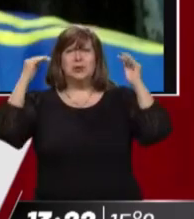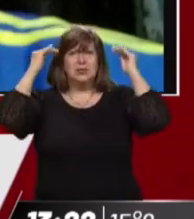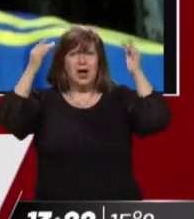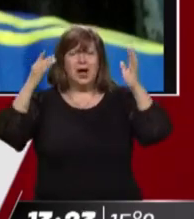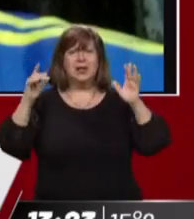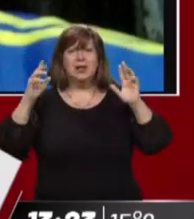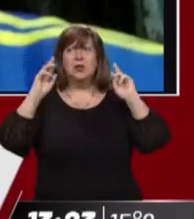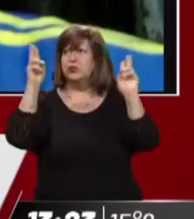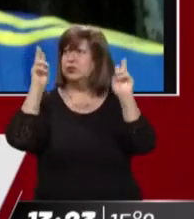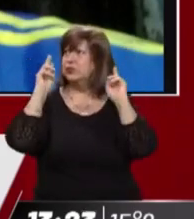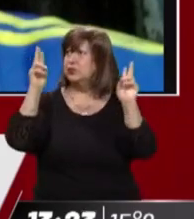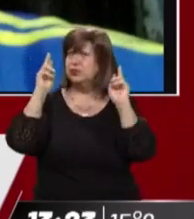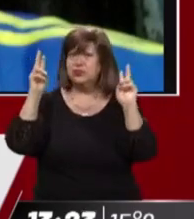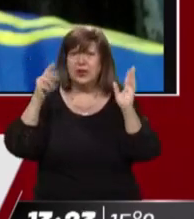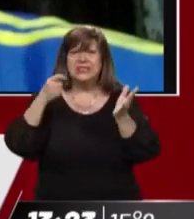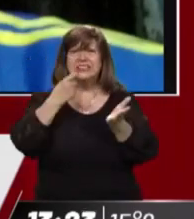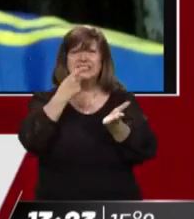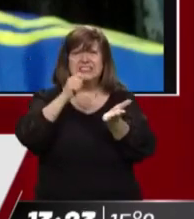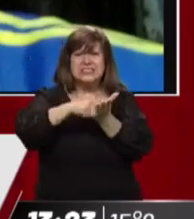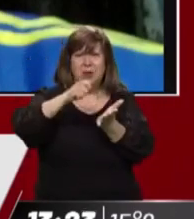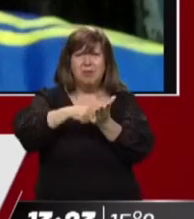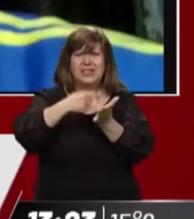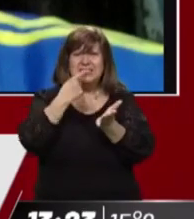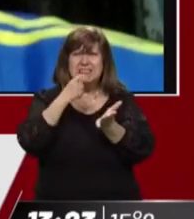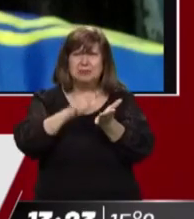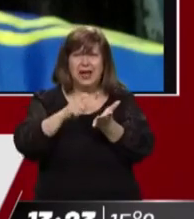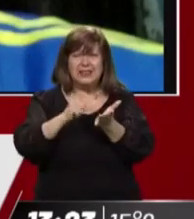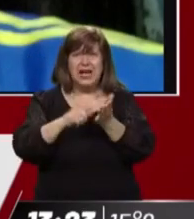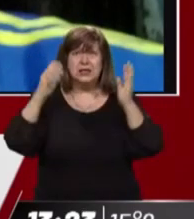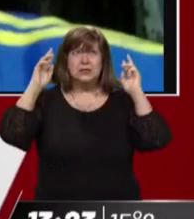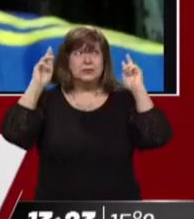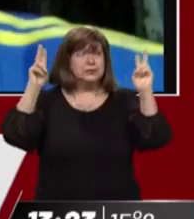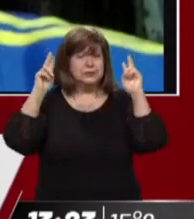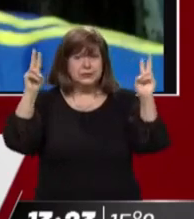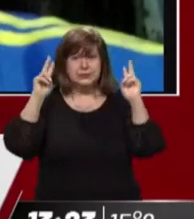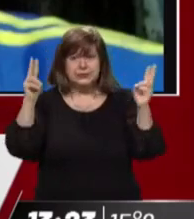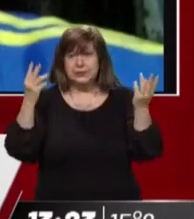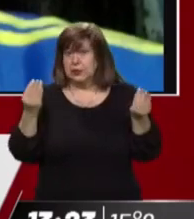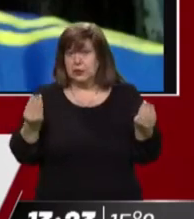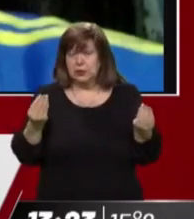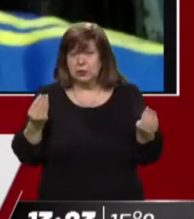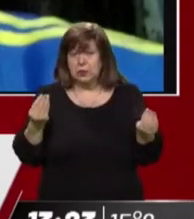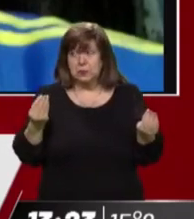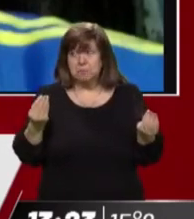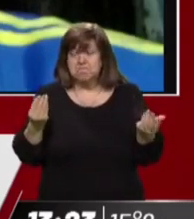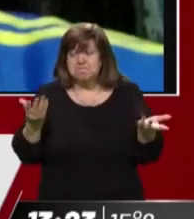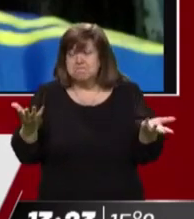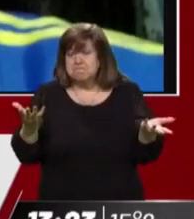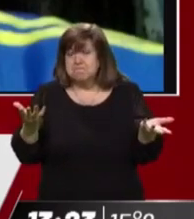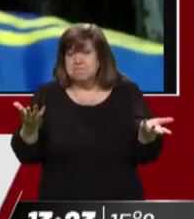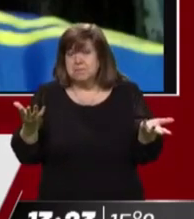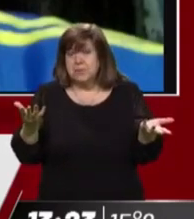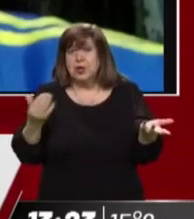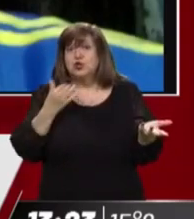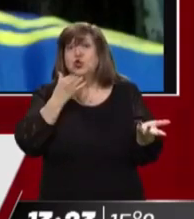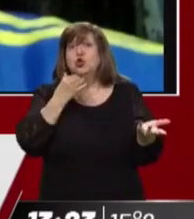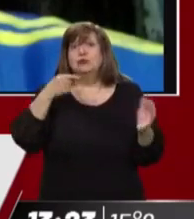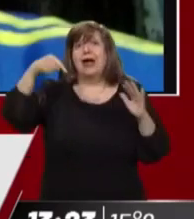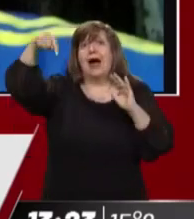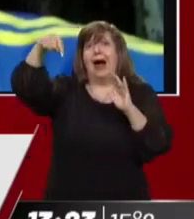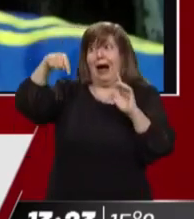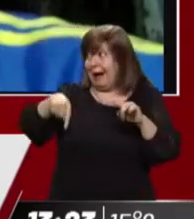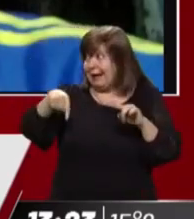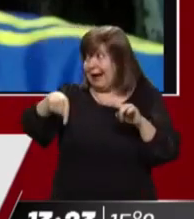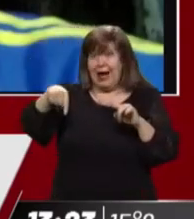audiencia mire ustedes pueden comprobar que hay detectores de metales ahora no sé si abajo hay